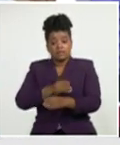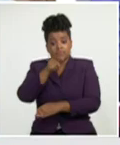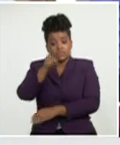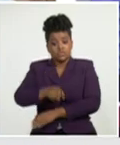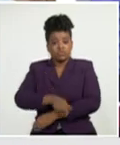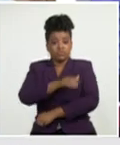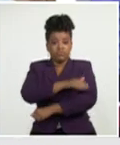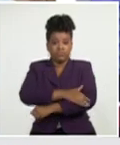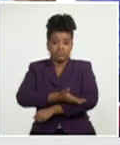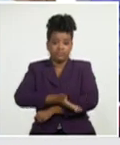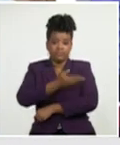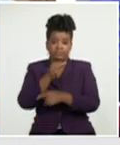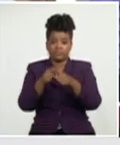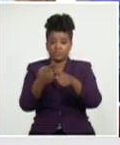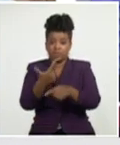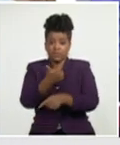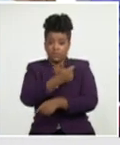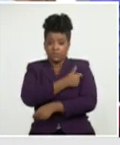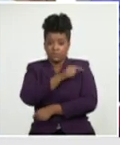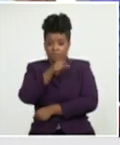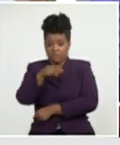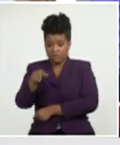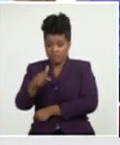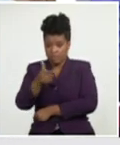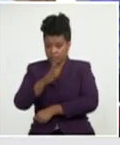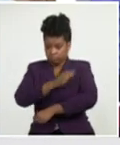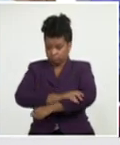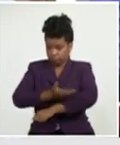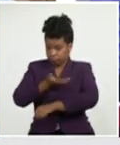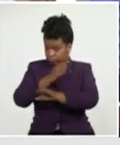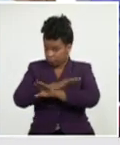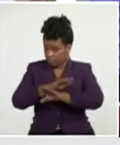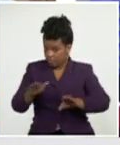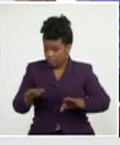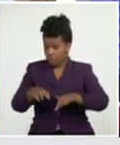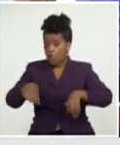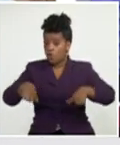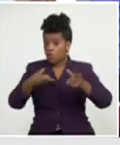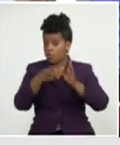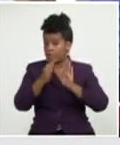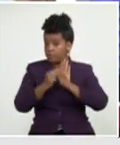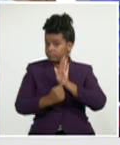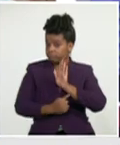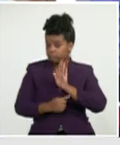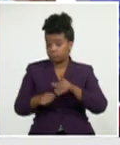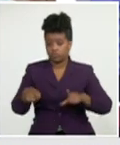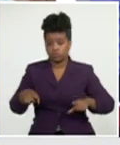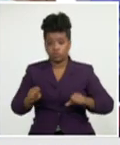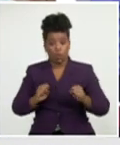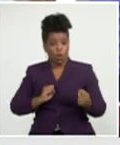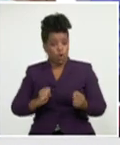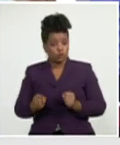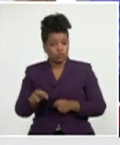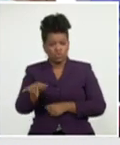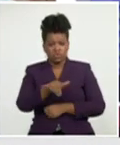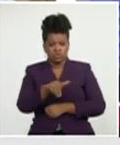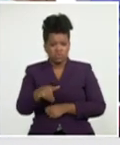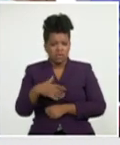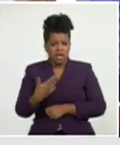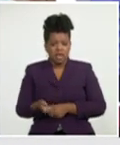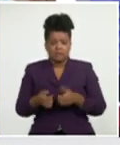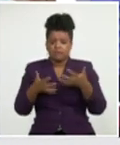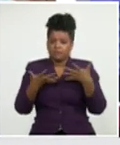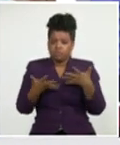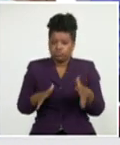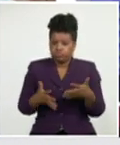se están vacunando personas hipertensas en los ensayos clínicos siempre que cumplan la condición de estar controlados, o también asociados a los temores y